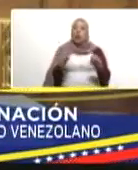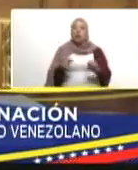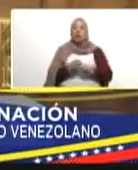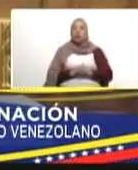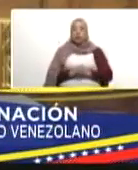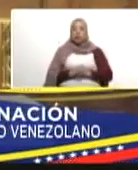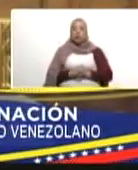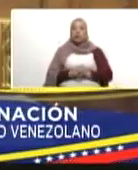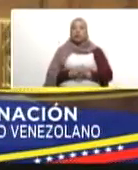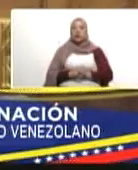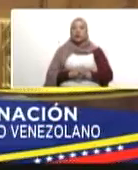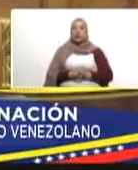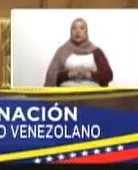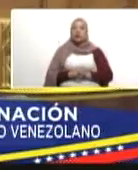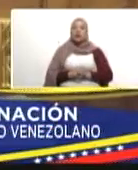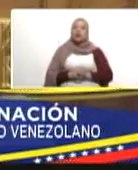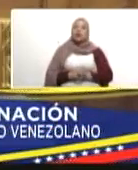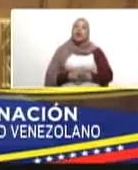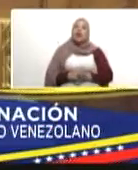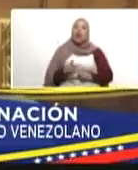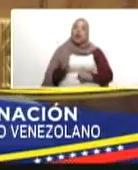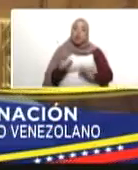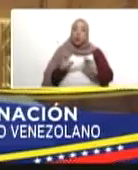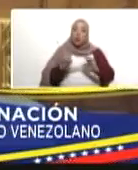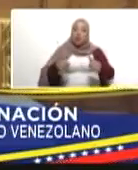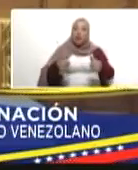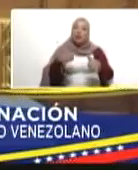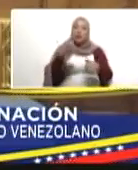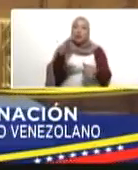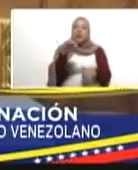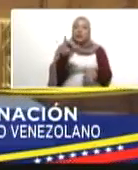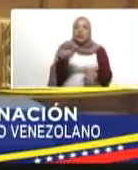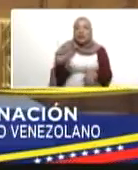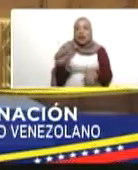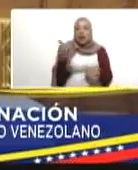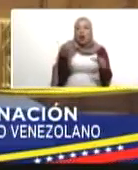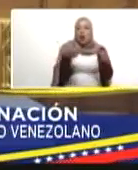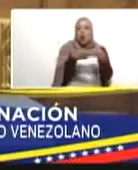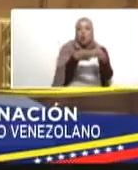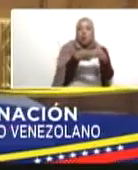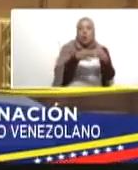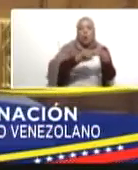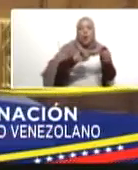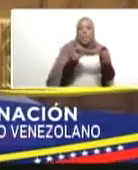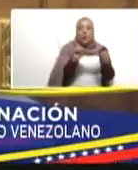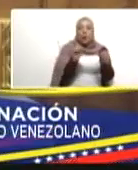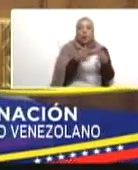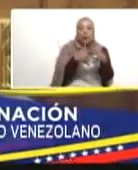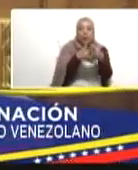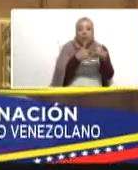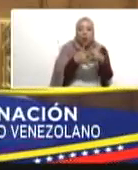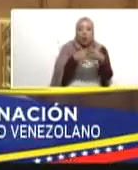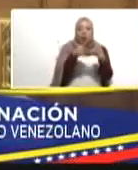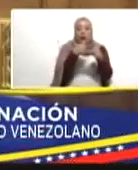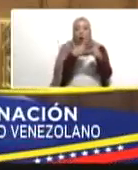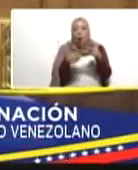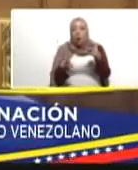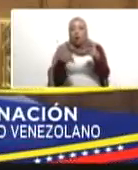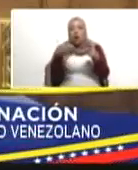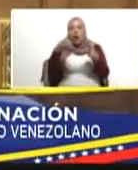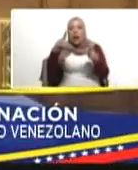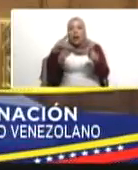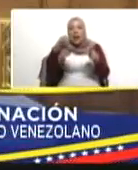todos vienen de la ca y de la DEA la DEA fue la que montó todos los movimientos